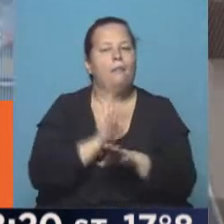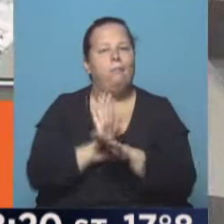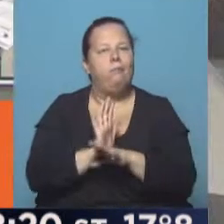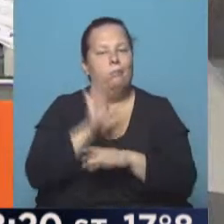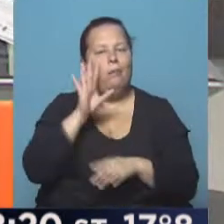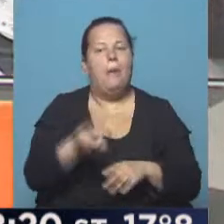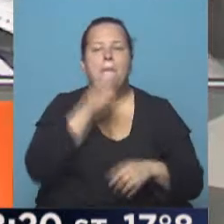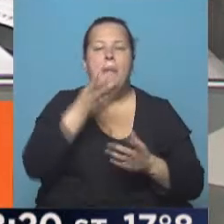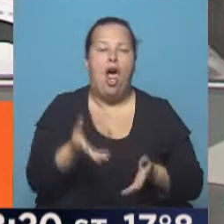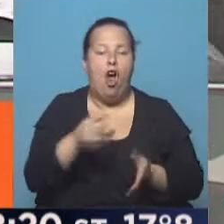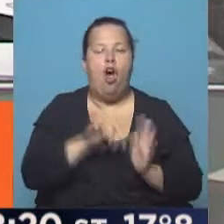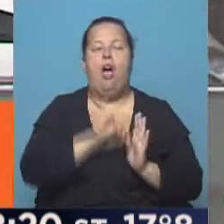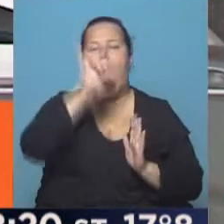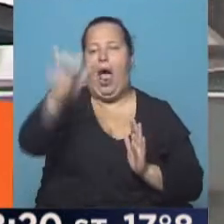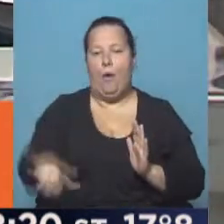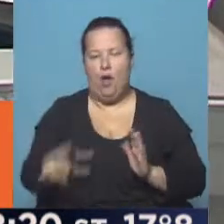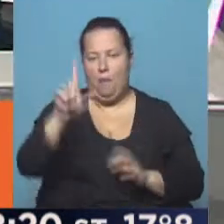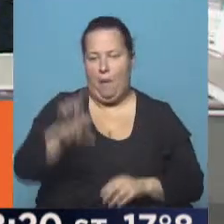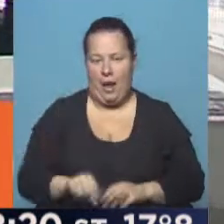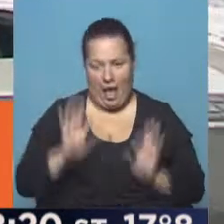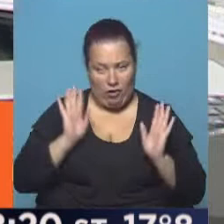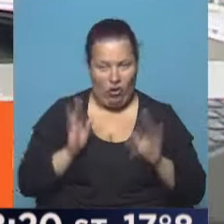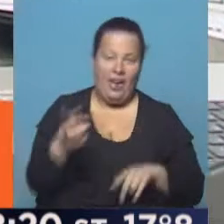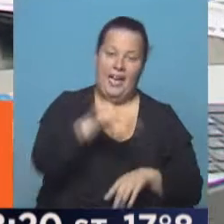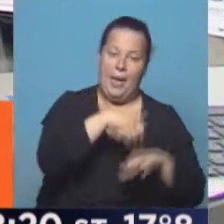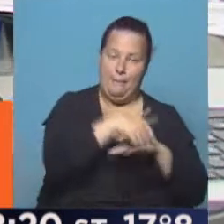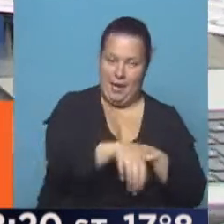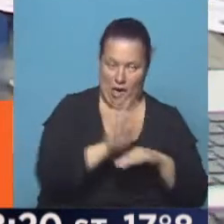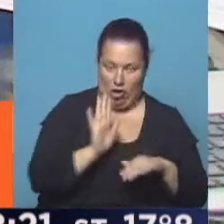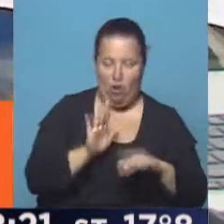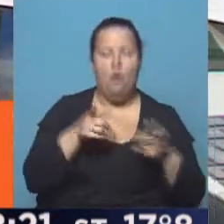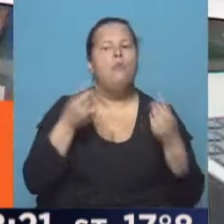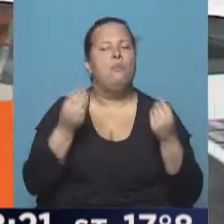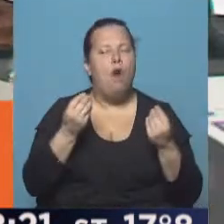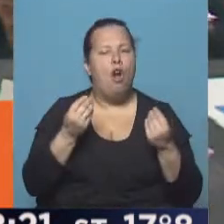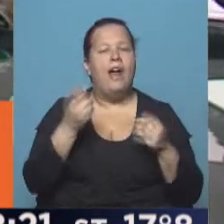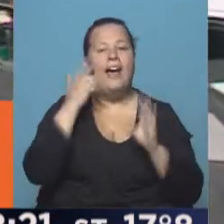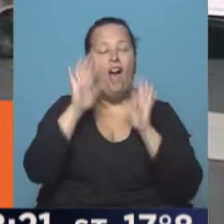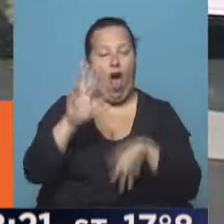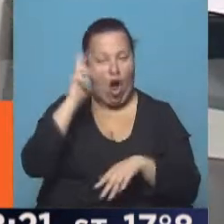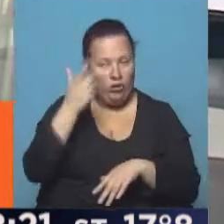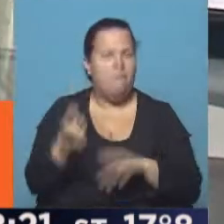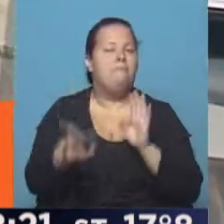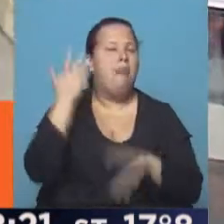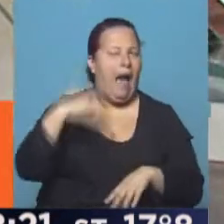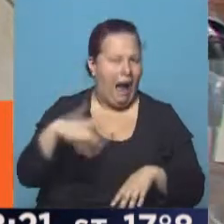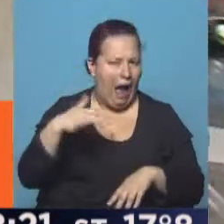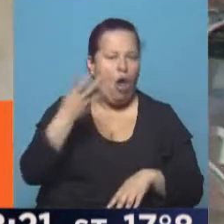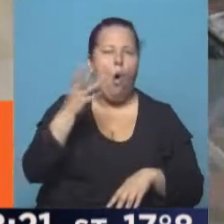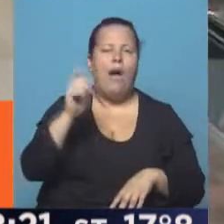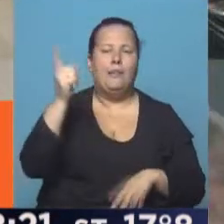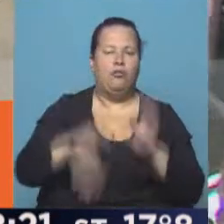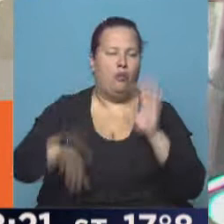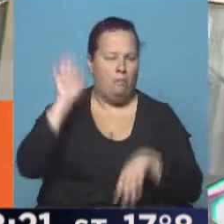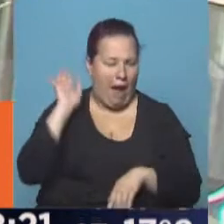veamos una ventaja mayor en irse en avión que en ómnibus. Esto porque la estadía se encareció el